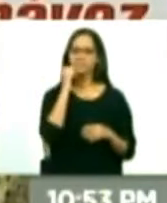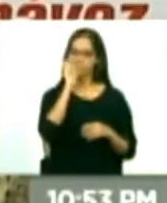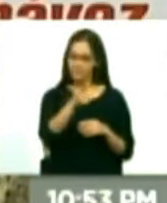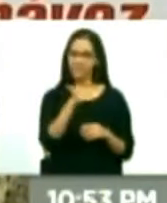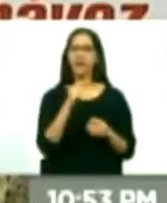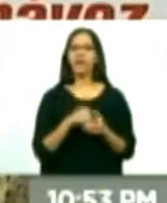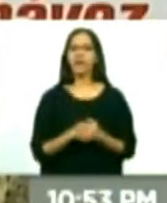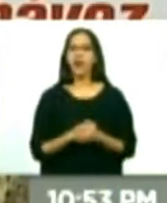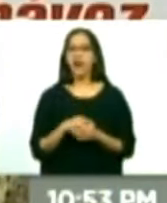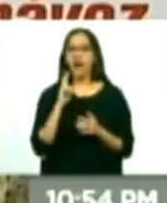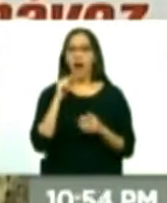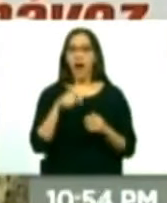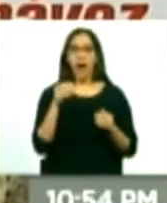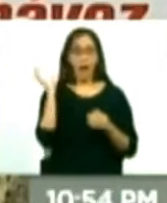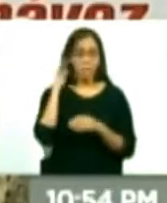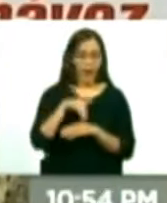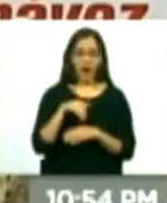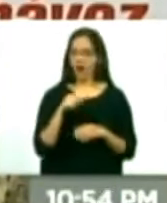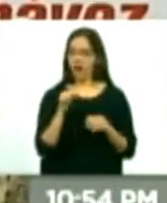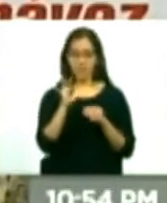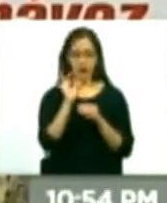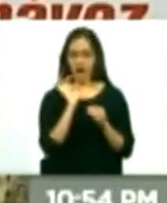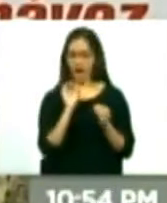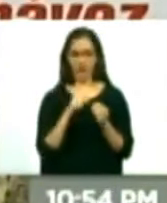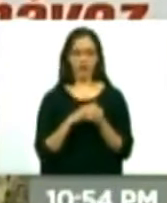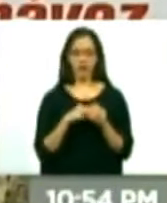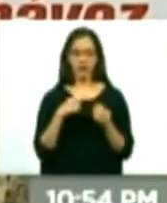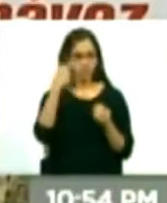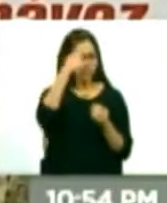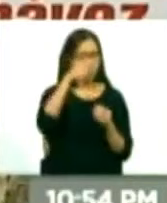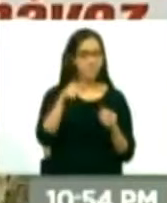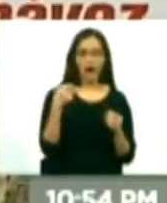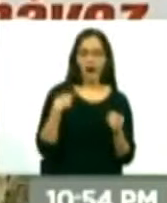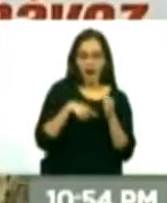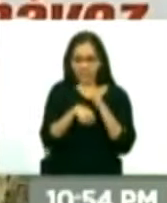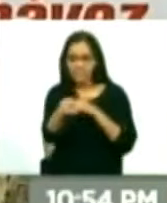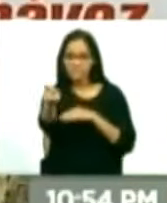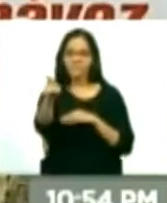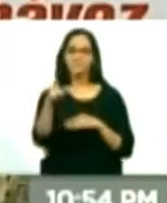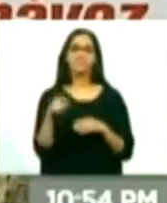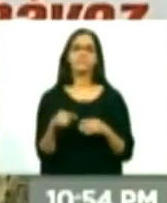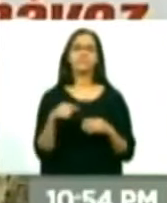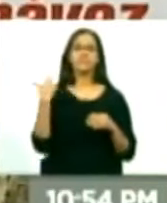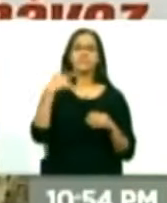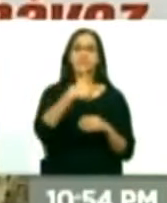reclame. Si usted está en Maracay y va a agarrar San Joaquín, Los Guayos, qué sé yo, para allá, para Mariara,